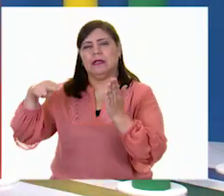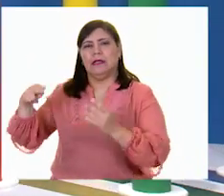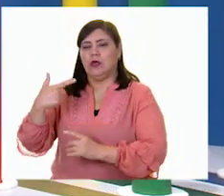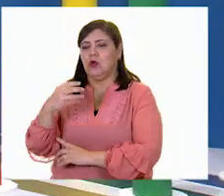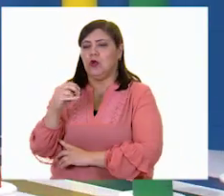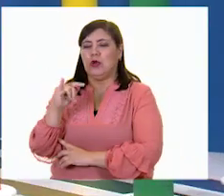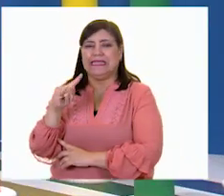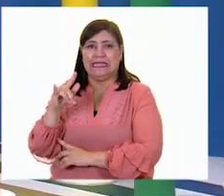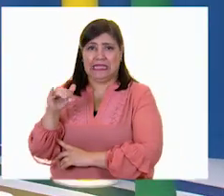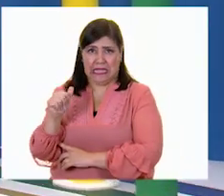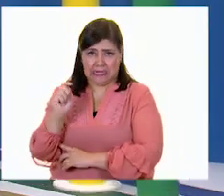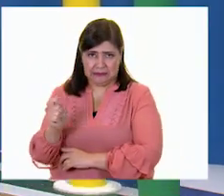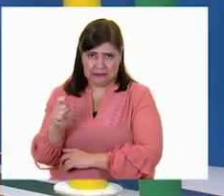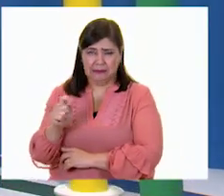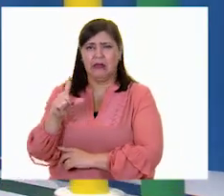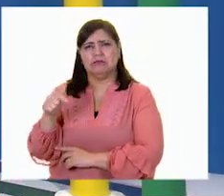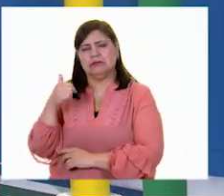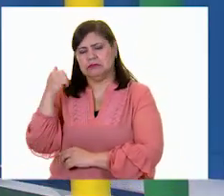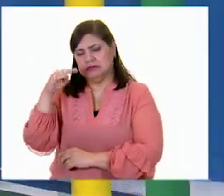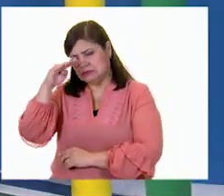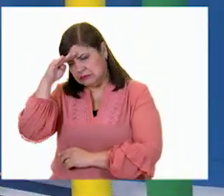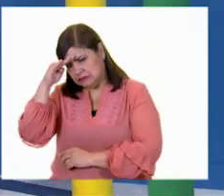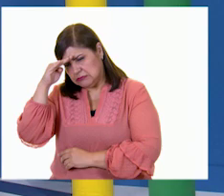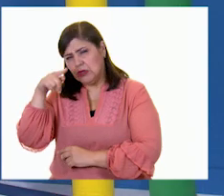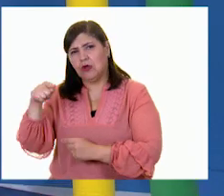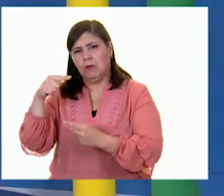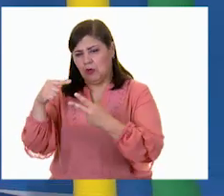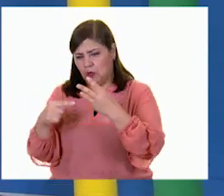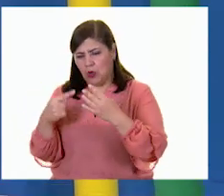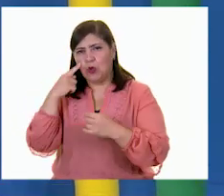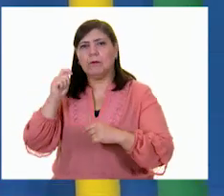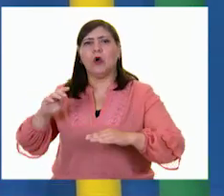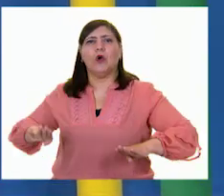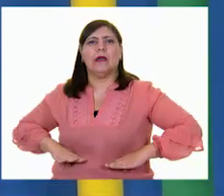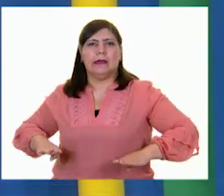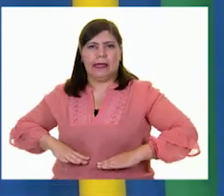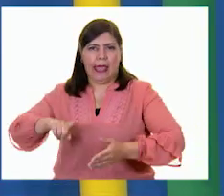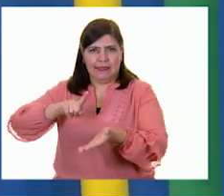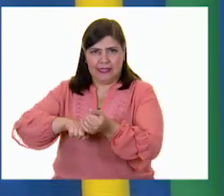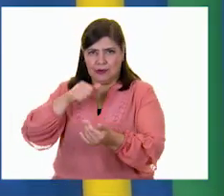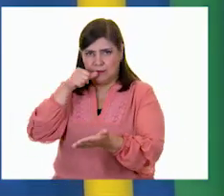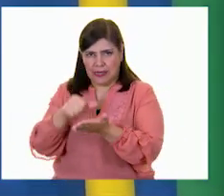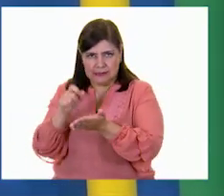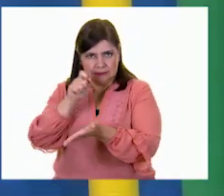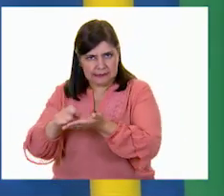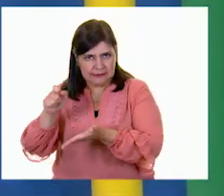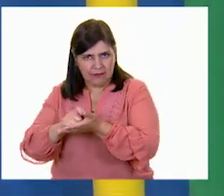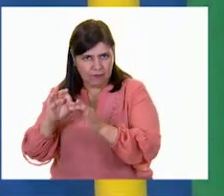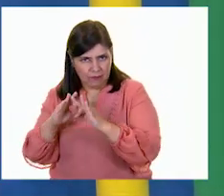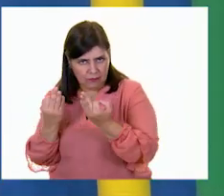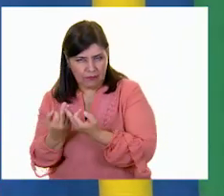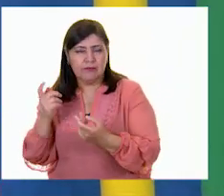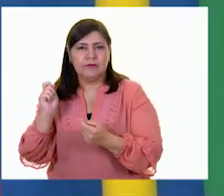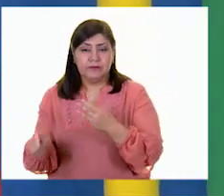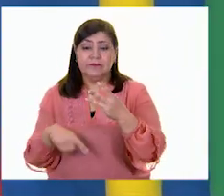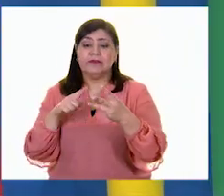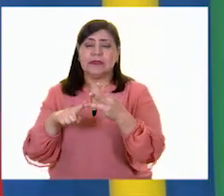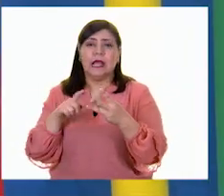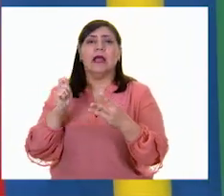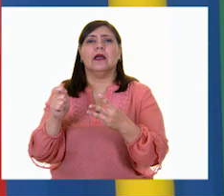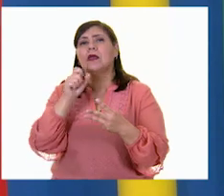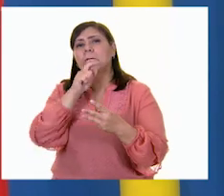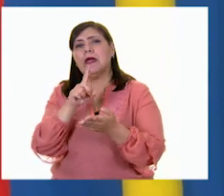y continuamos reflexionando sobre la función y las características de las cartas personales. Al final, conocimos los datos de las direcciones postales